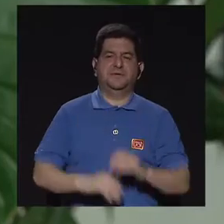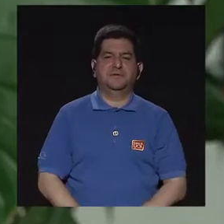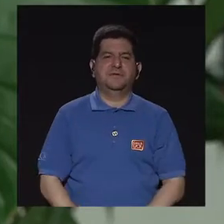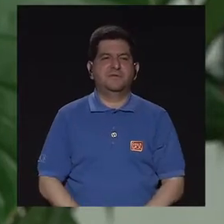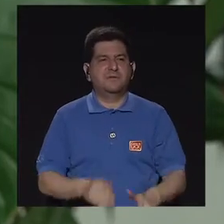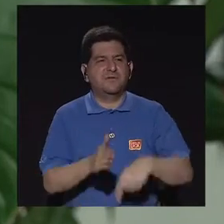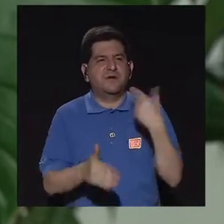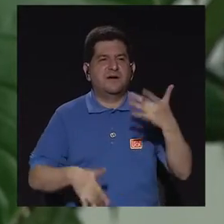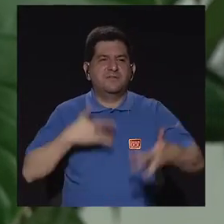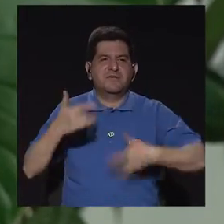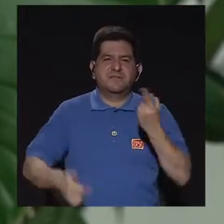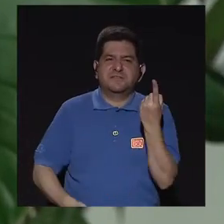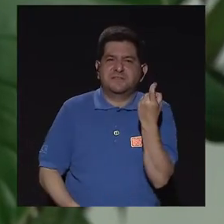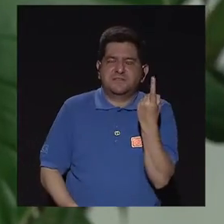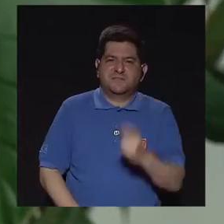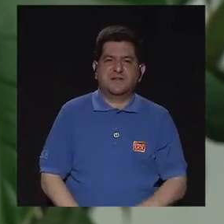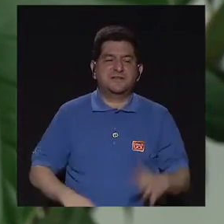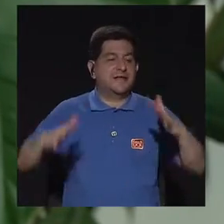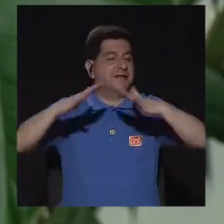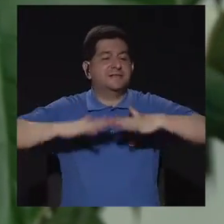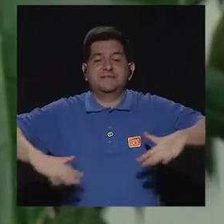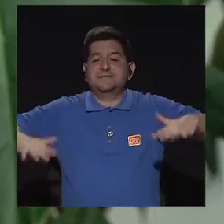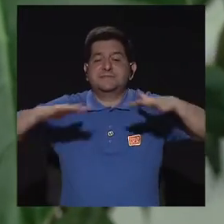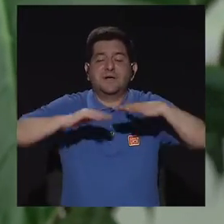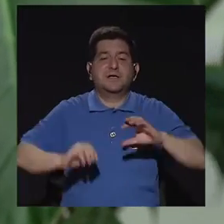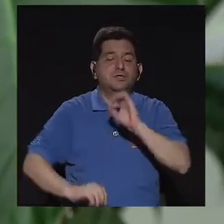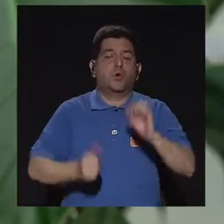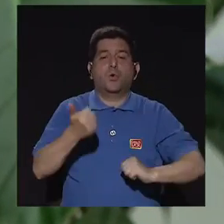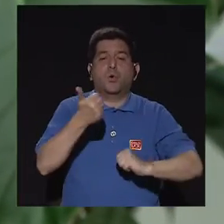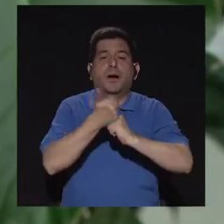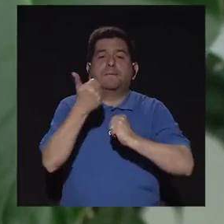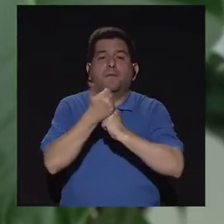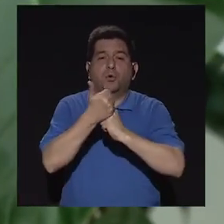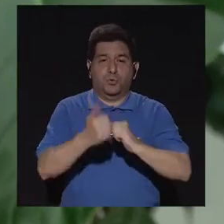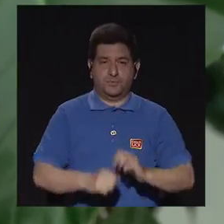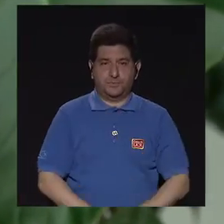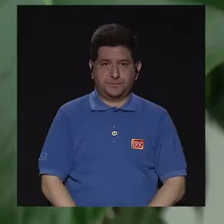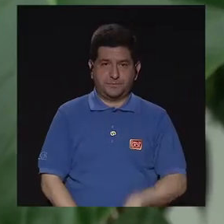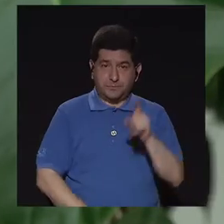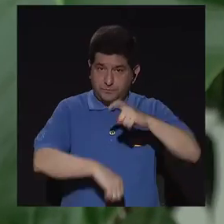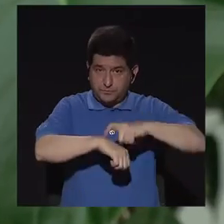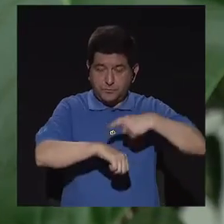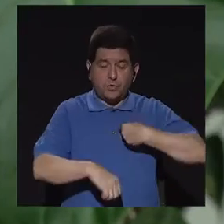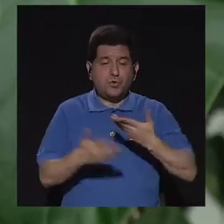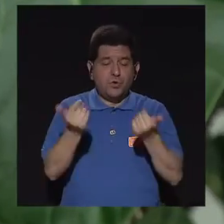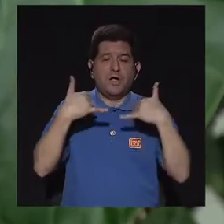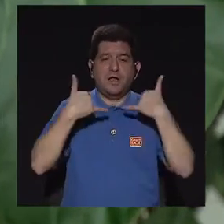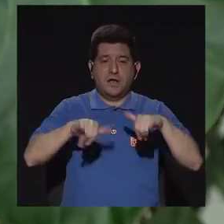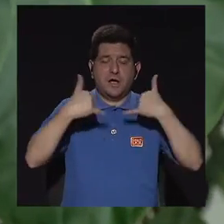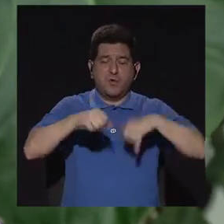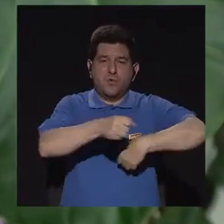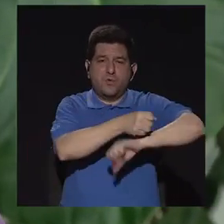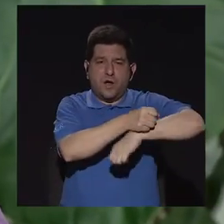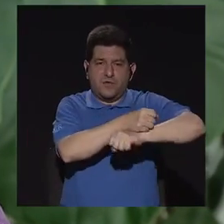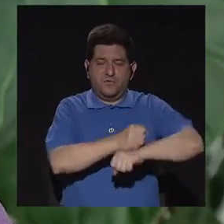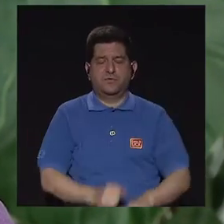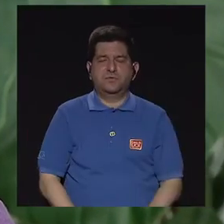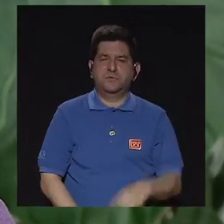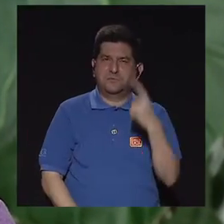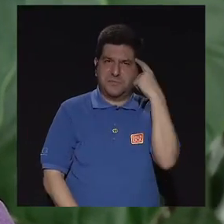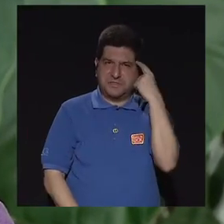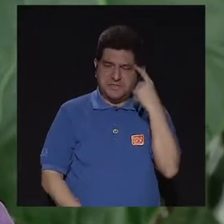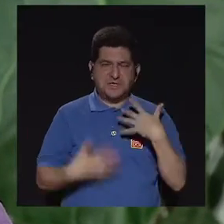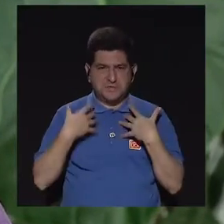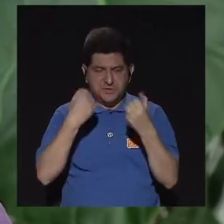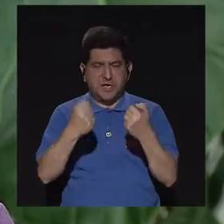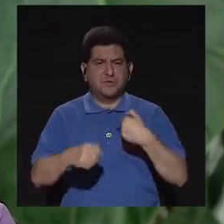en realidad lo que a veces siento que ha faltado son espacios o apoyos, porque por ejemplo, yo en un momento quería jugar fútbol como para hacer algo más sano,